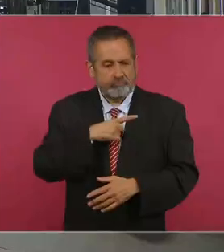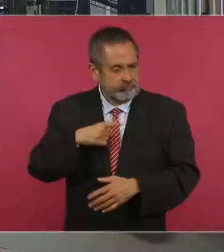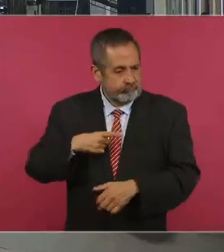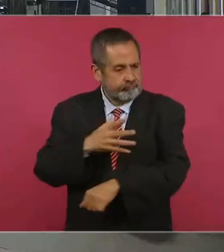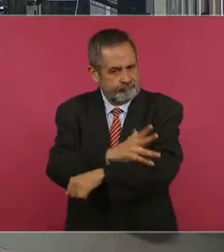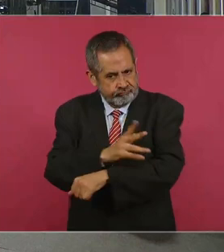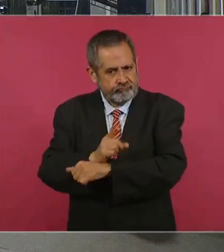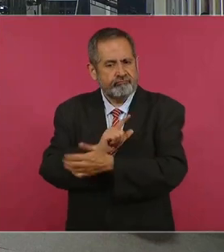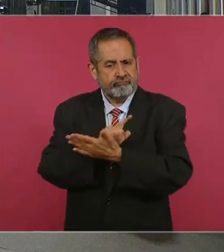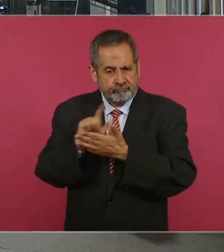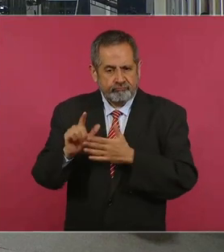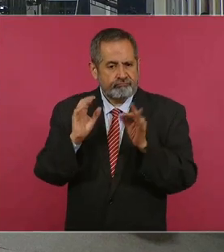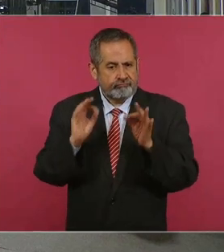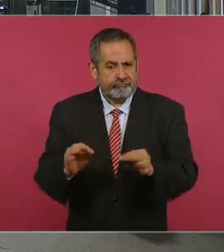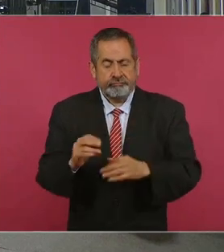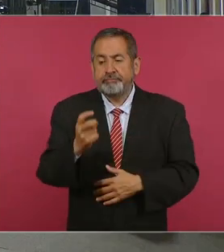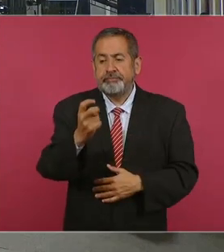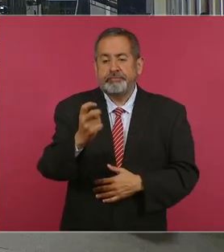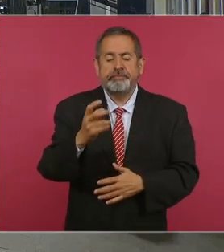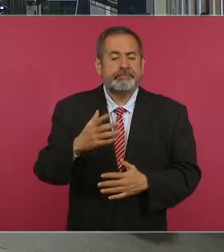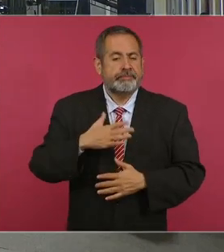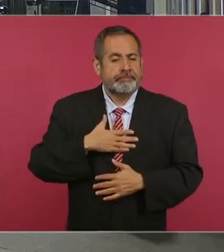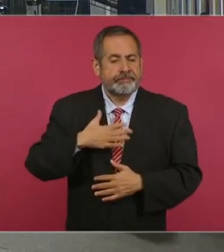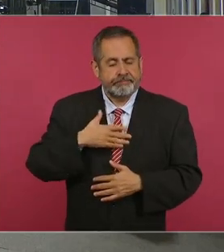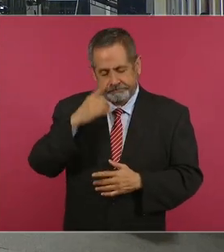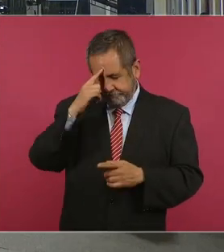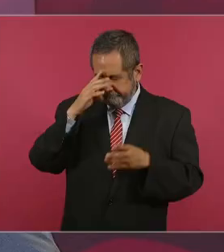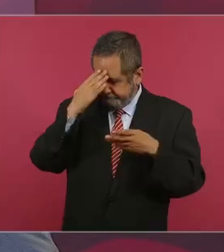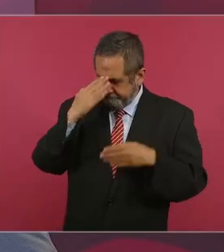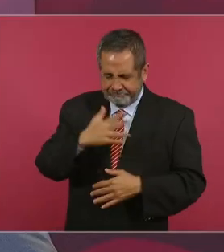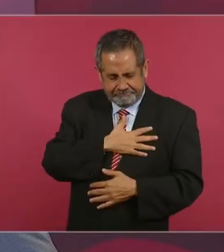Pero eso es un apostolado.